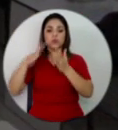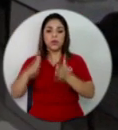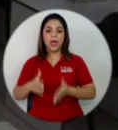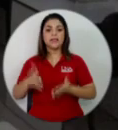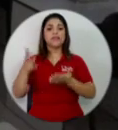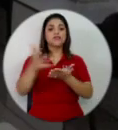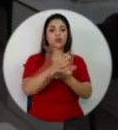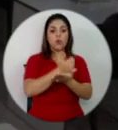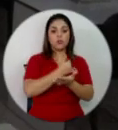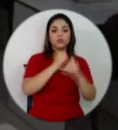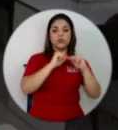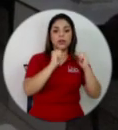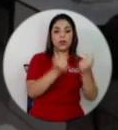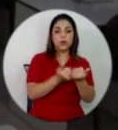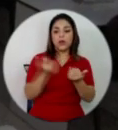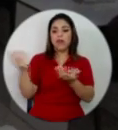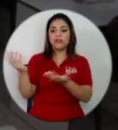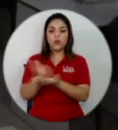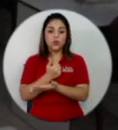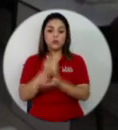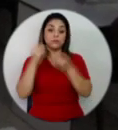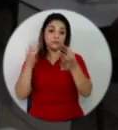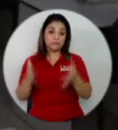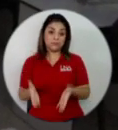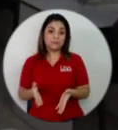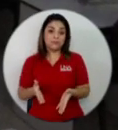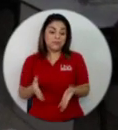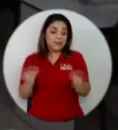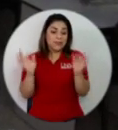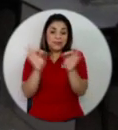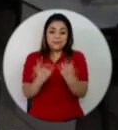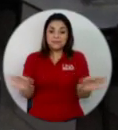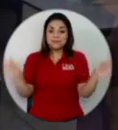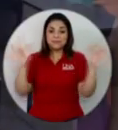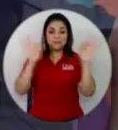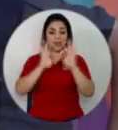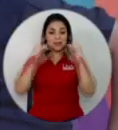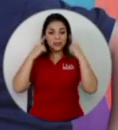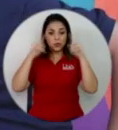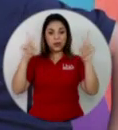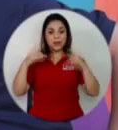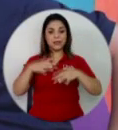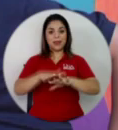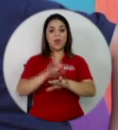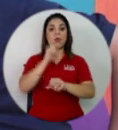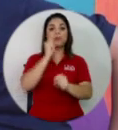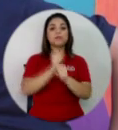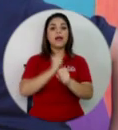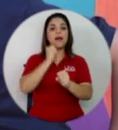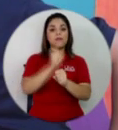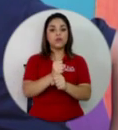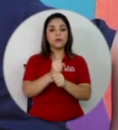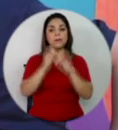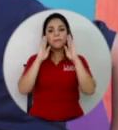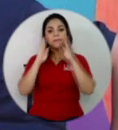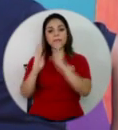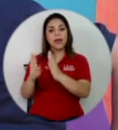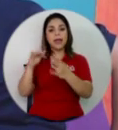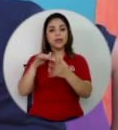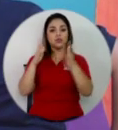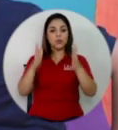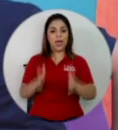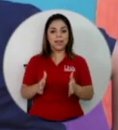laboratorios, las aulas mismas y el profesorado, que es indispensable para que pueda integrarse en una labor dirigida